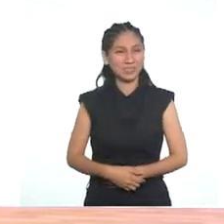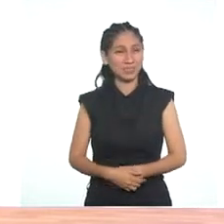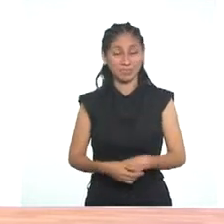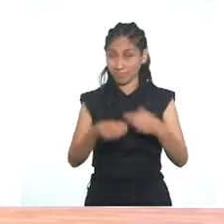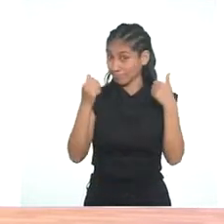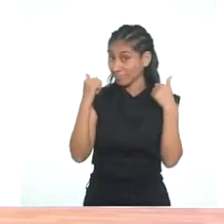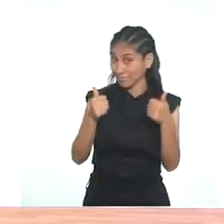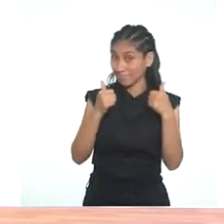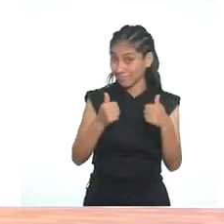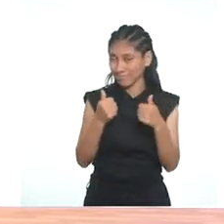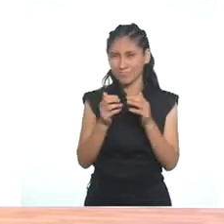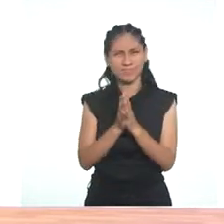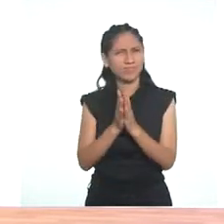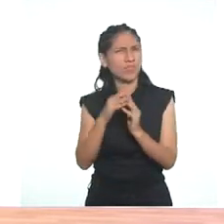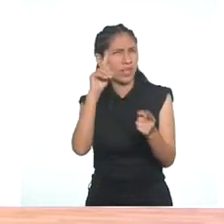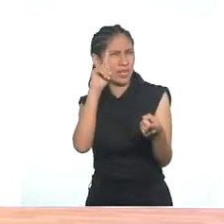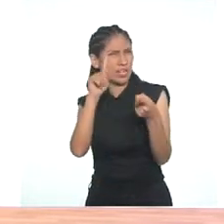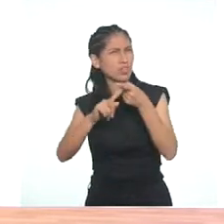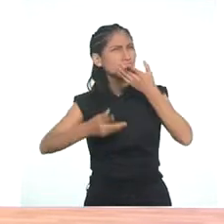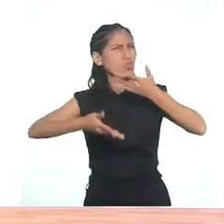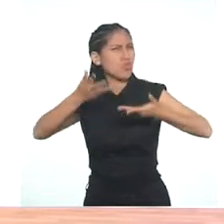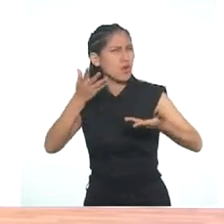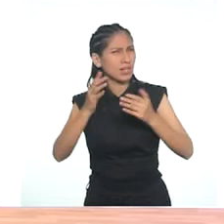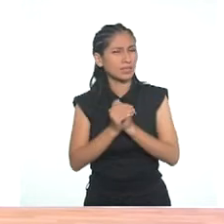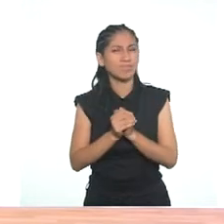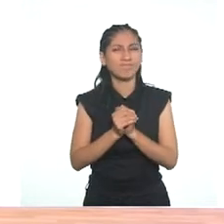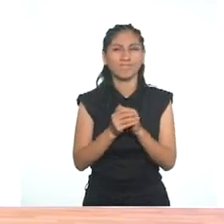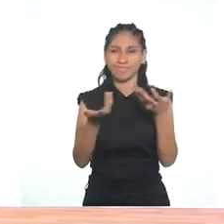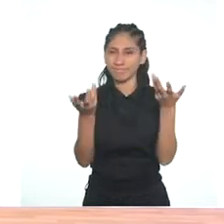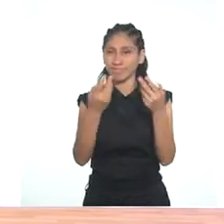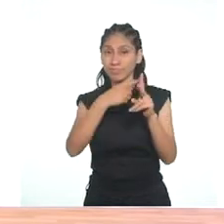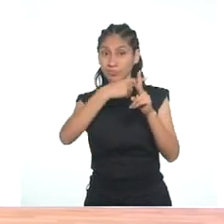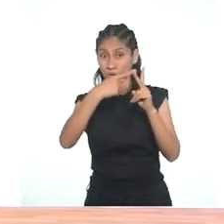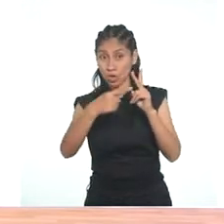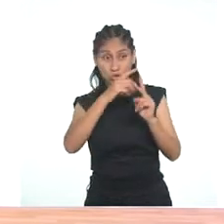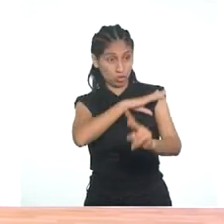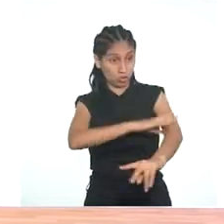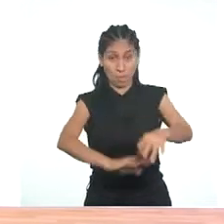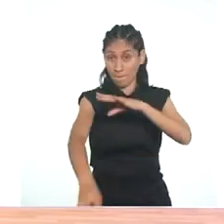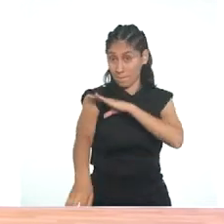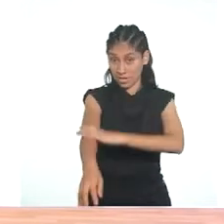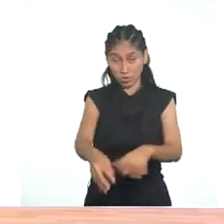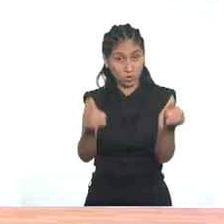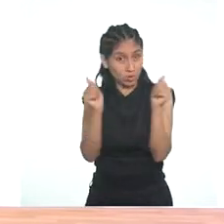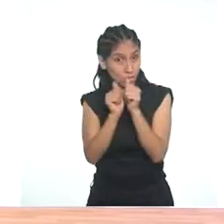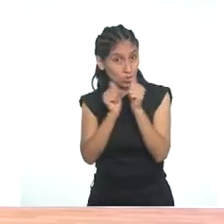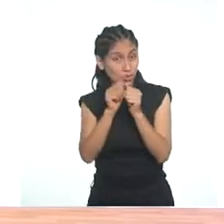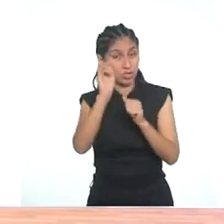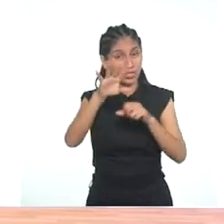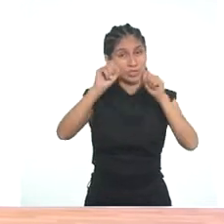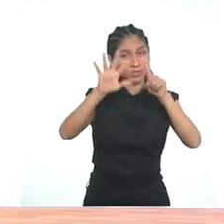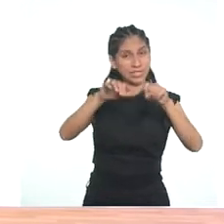1, 2, 3, 4, 5, 6 y 7. Bien. El reto siguiente es hacer los dos brazos juntos.